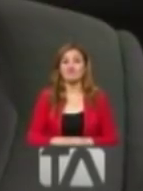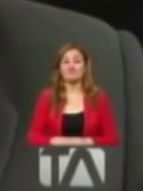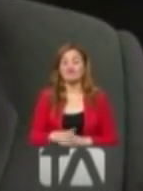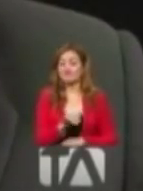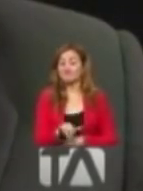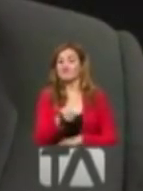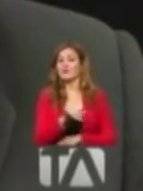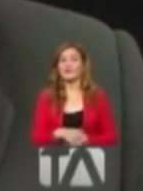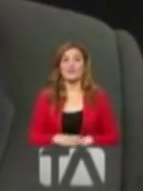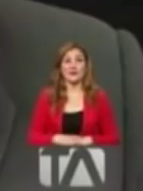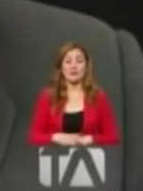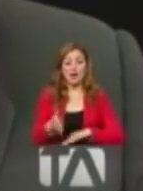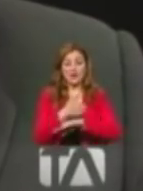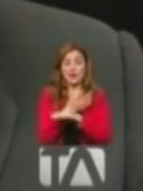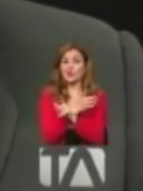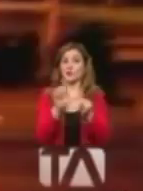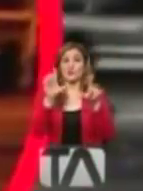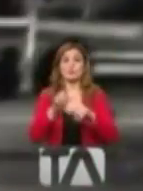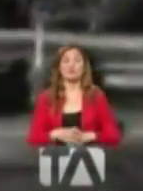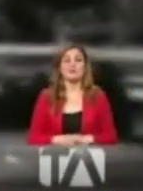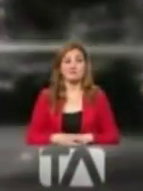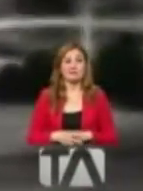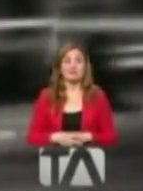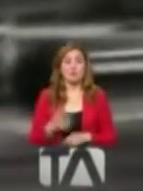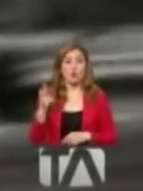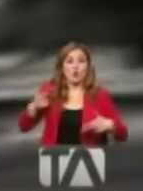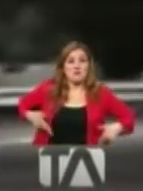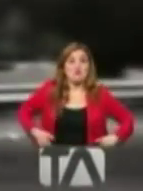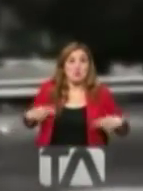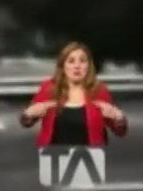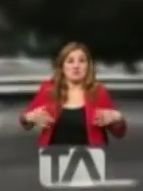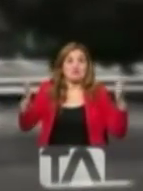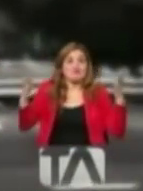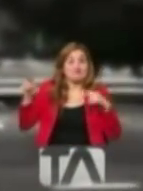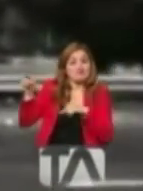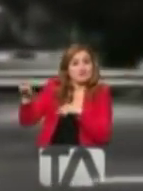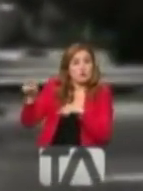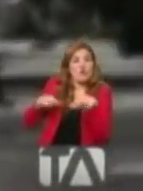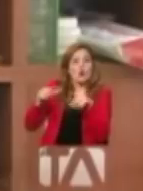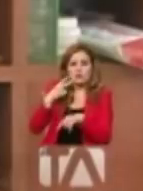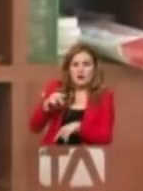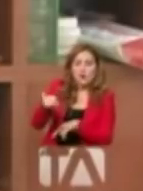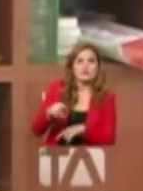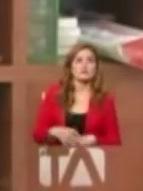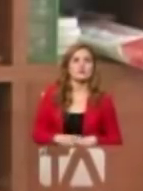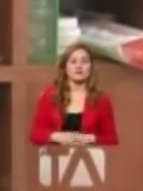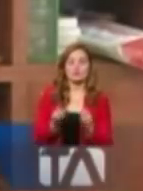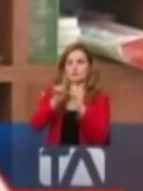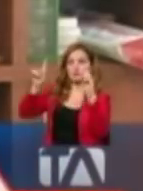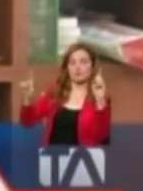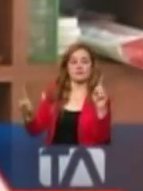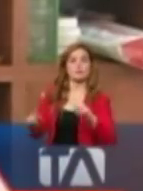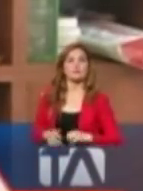delito. También con prelibertad, Luis no estaba armado ni con uniforme, pero aparece en el lugar. Estoy a una